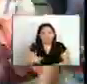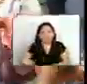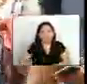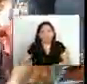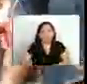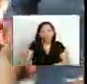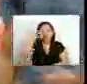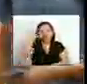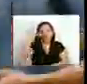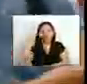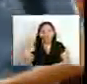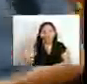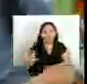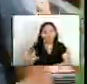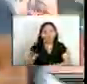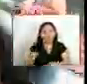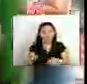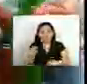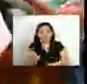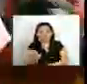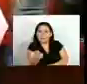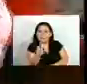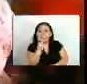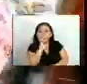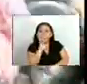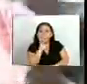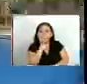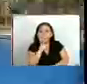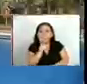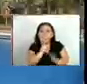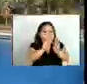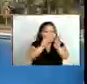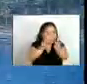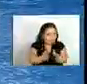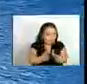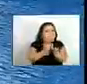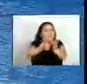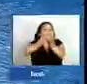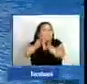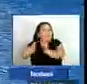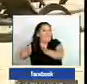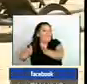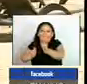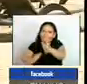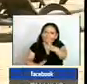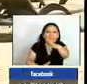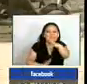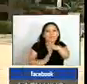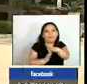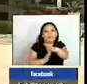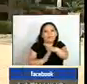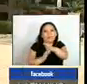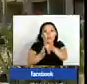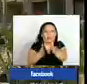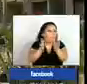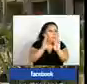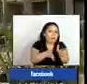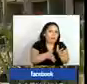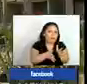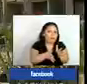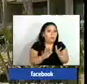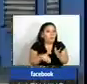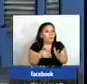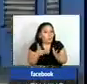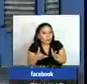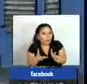la decisión de que a partir del próximo viernes ciertas fases de apertura van a tener una pausa o un retroceso para tratar